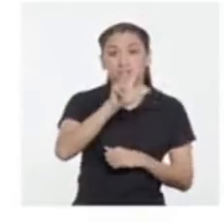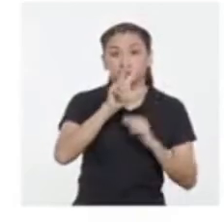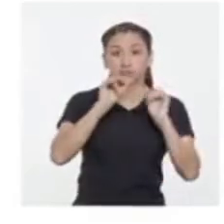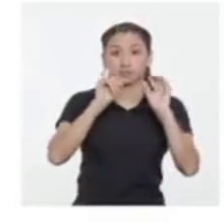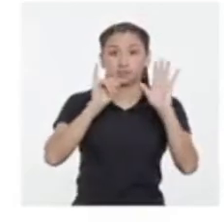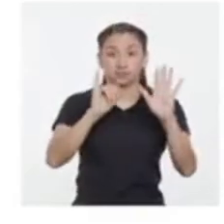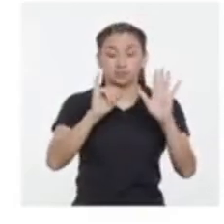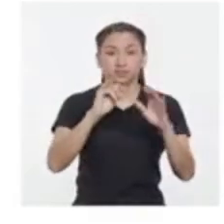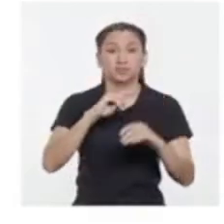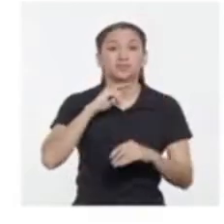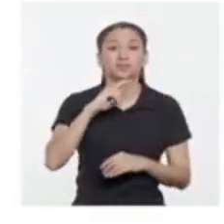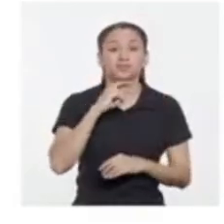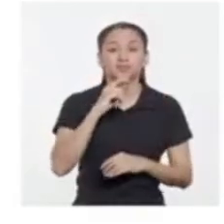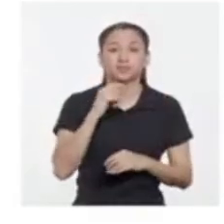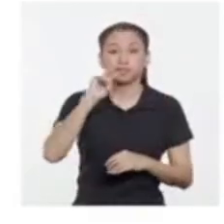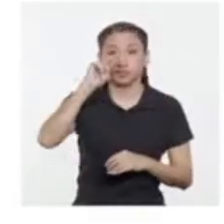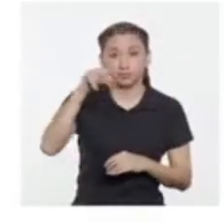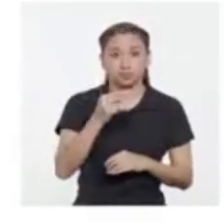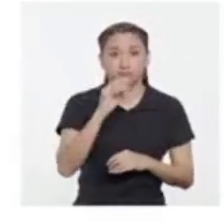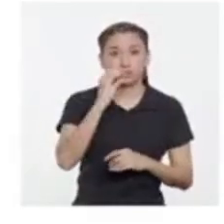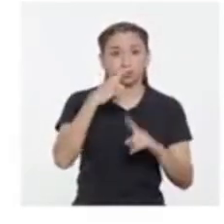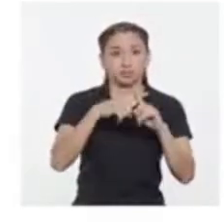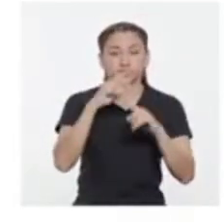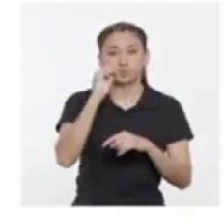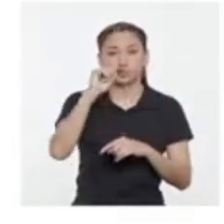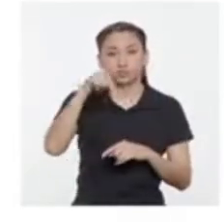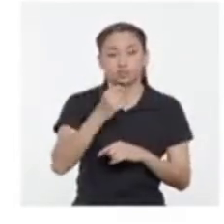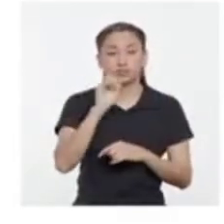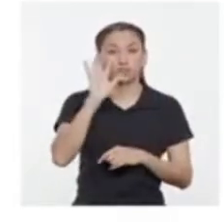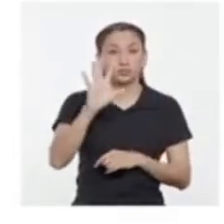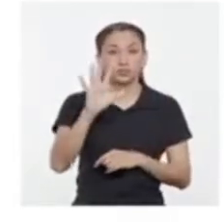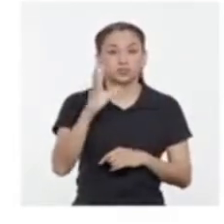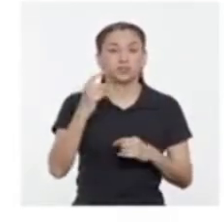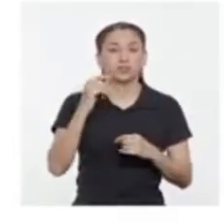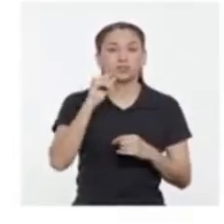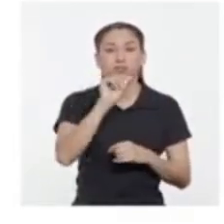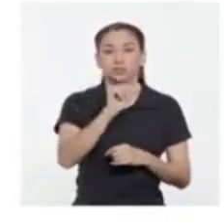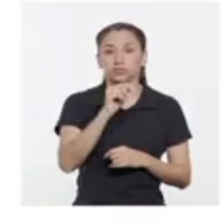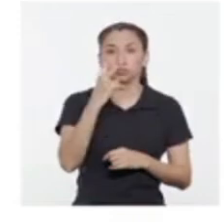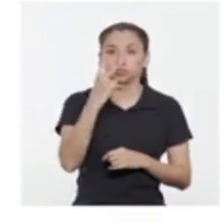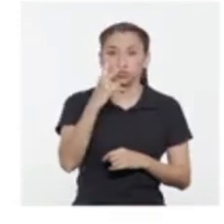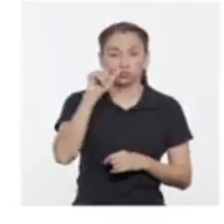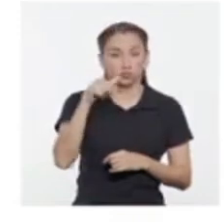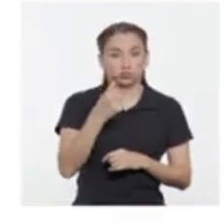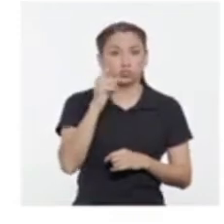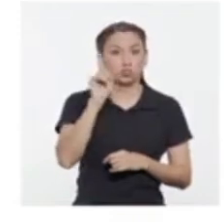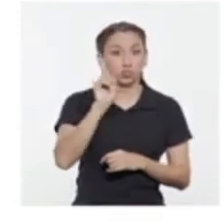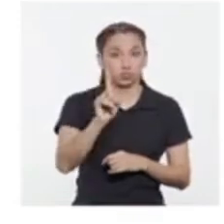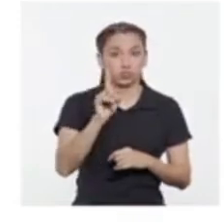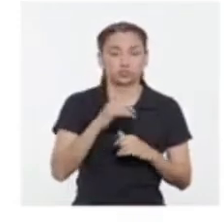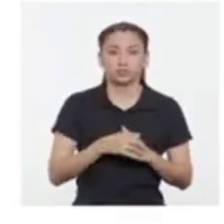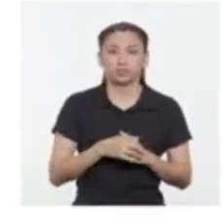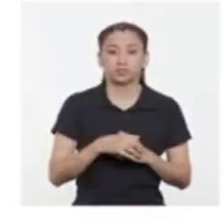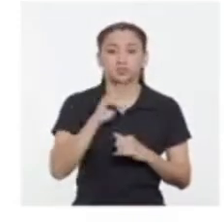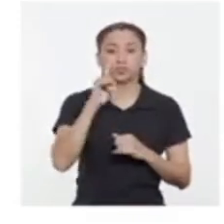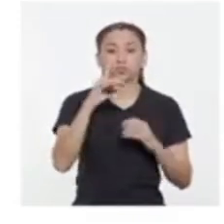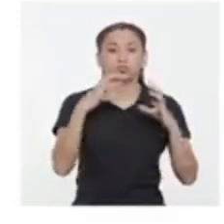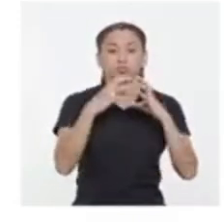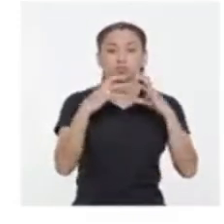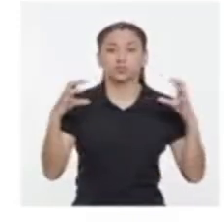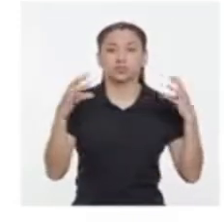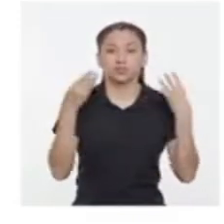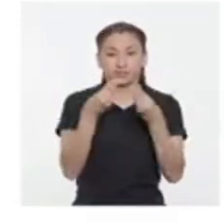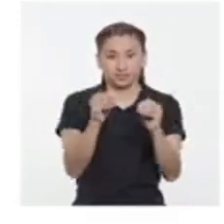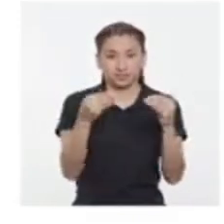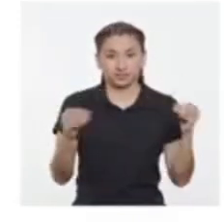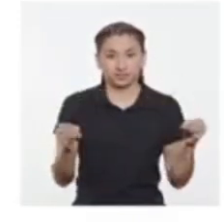36 varillas de fierro de media pulgada por 0,5 metros a 2,7 soles por unidad. Un rollo